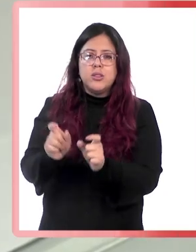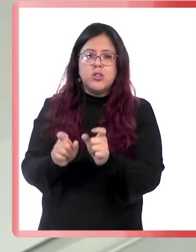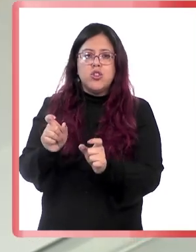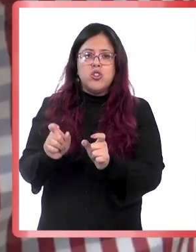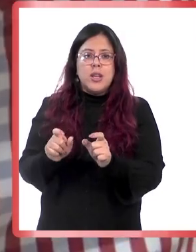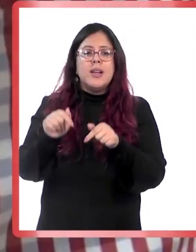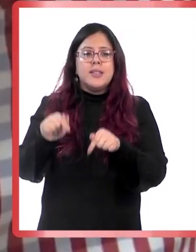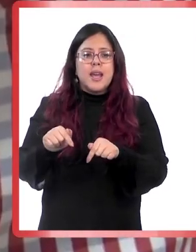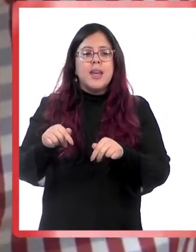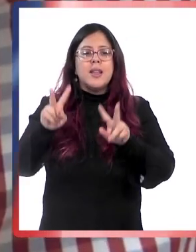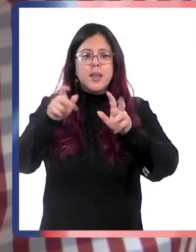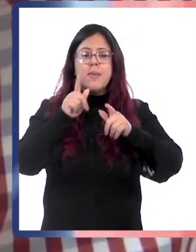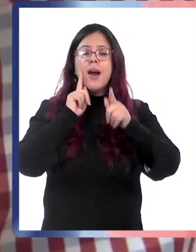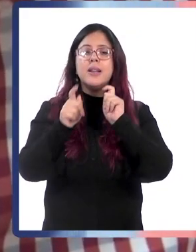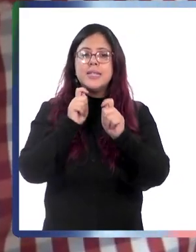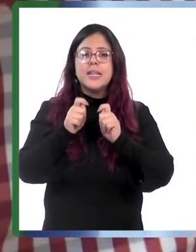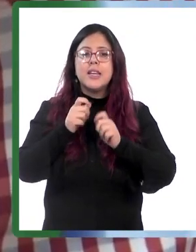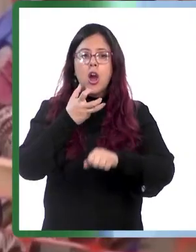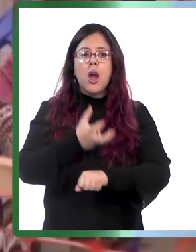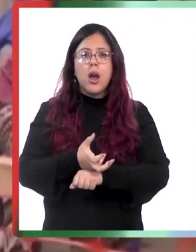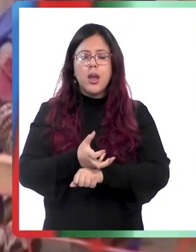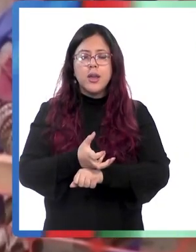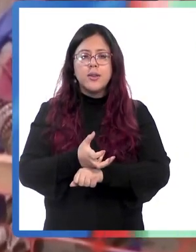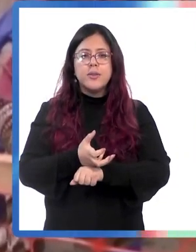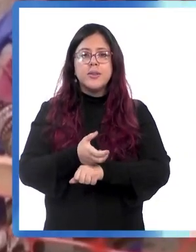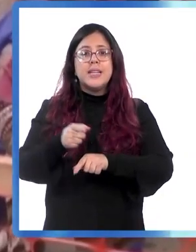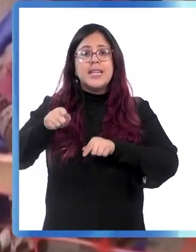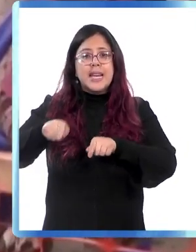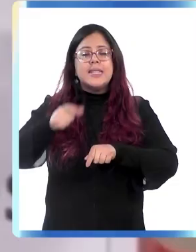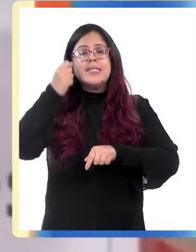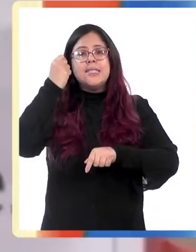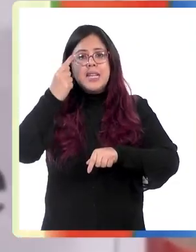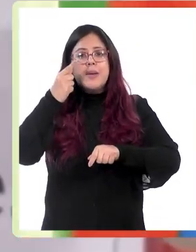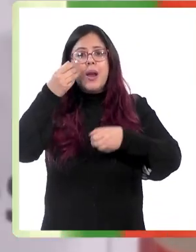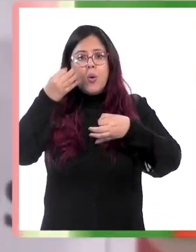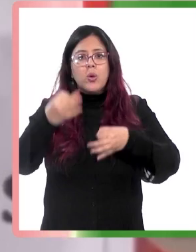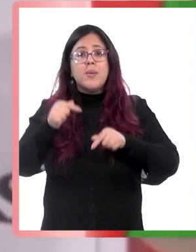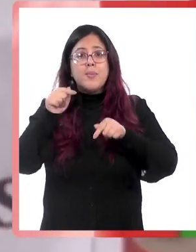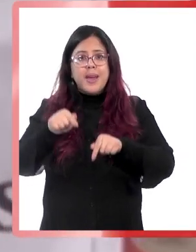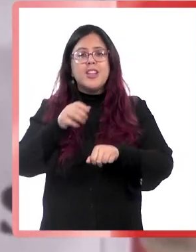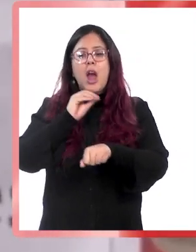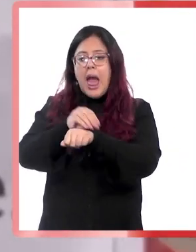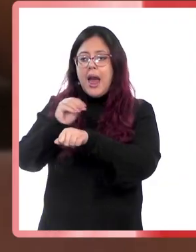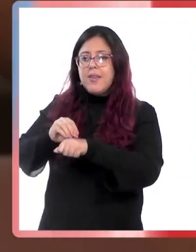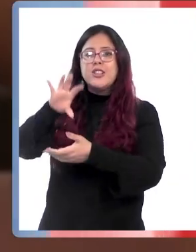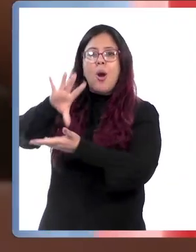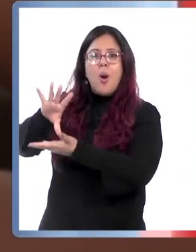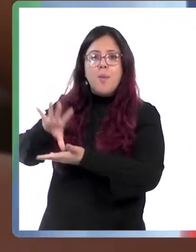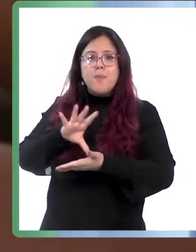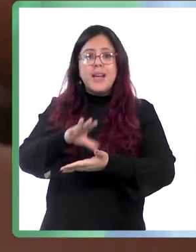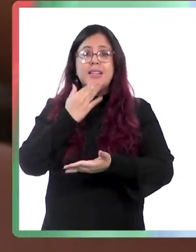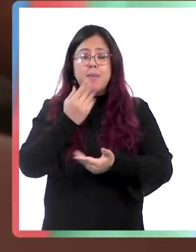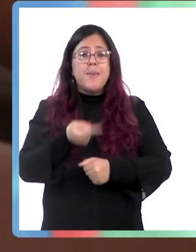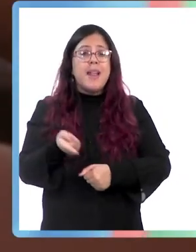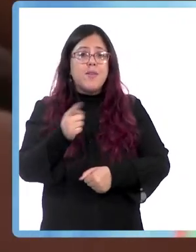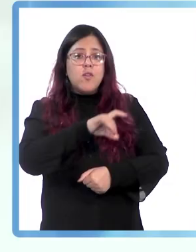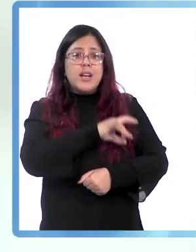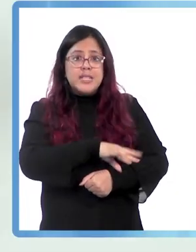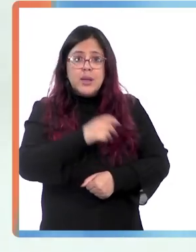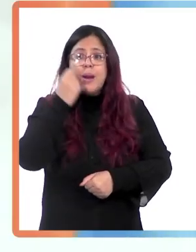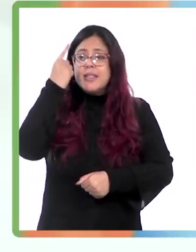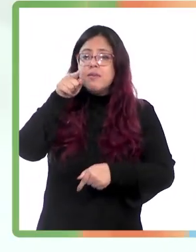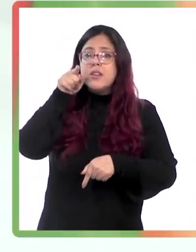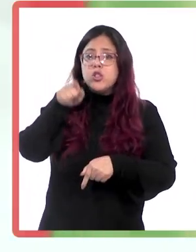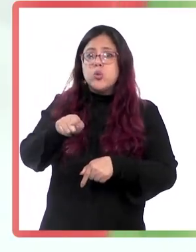que tienen conductas de riesgo, que sepan que está esta alerta en otros países. Y después incluso para volver a Chile,